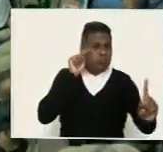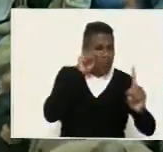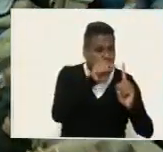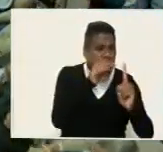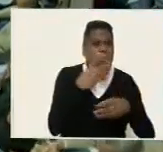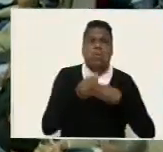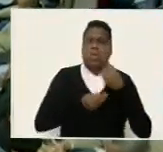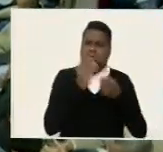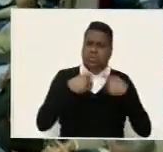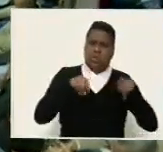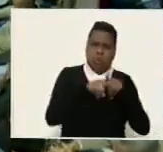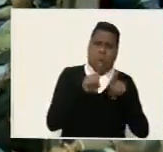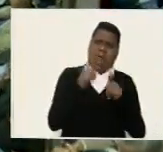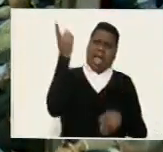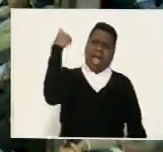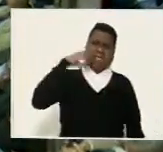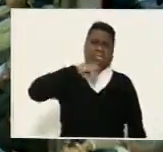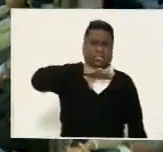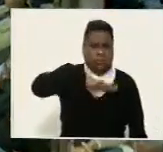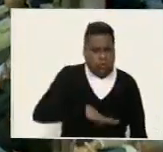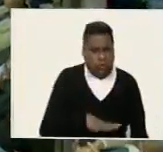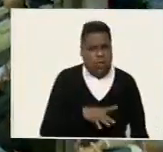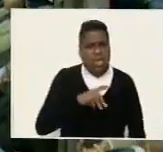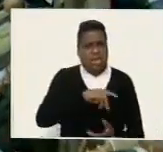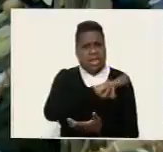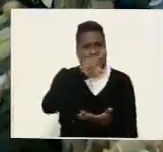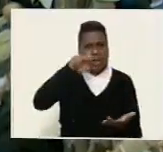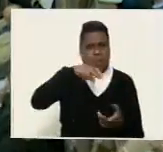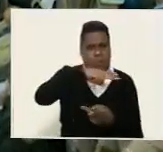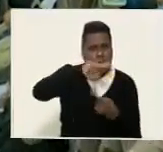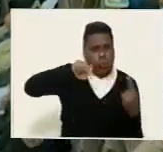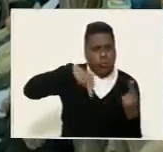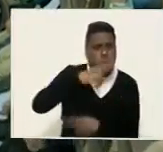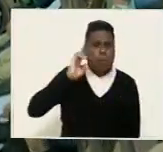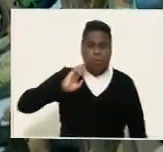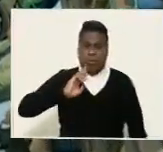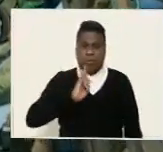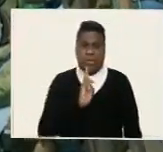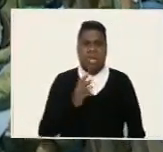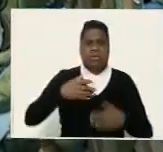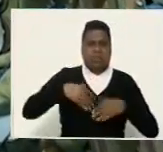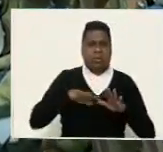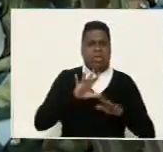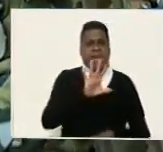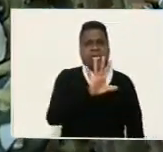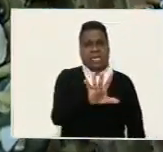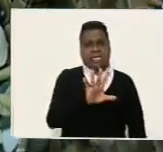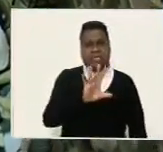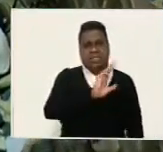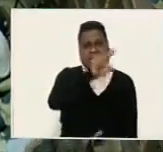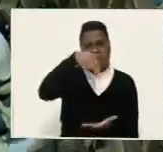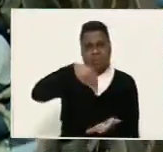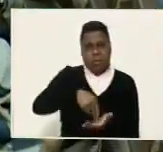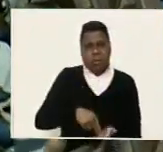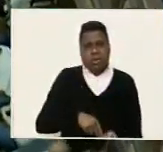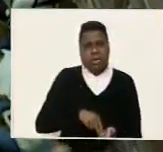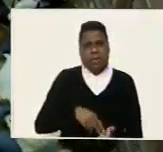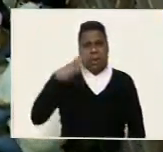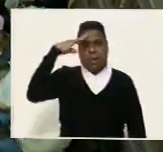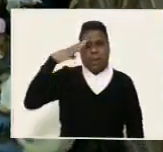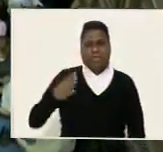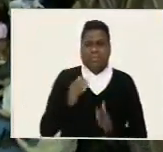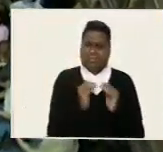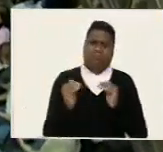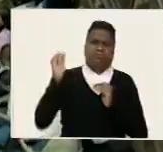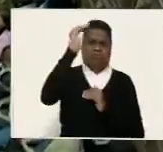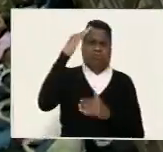fue creado en el contexto de la Revolución Bolivariana y la Quinta República por el Comandante Supremo Hugo